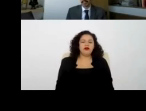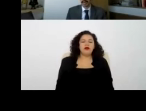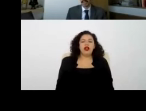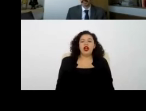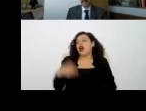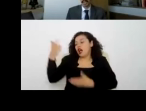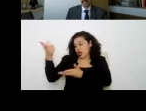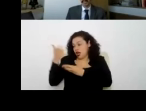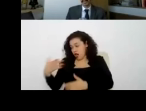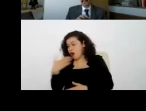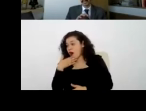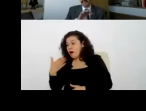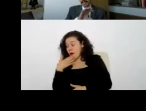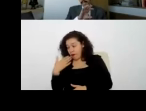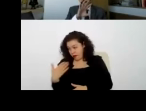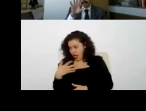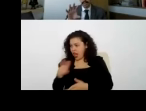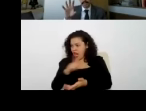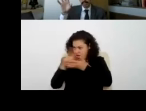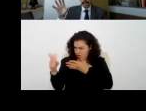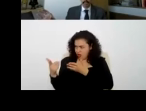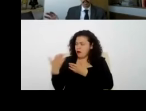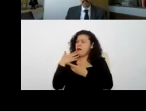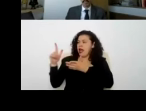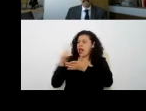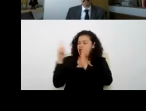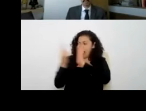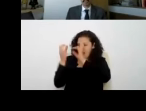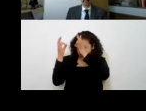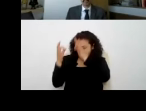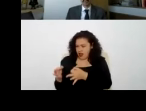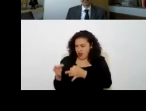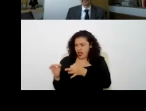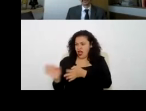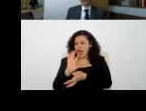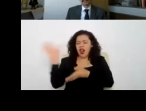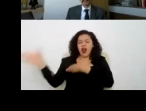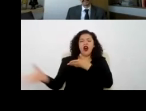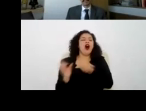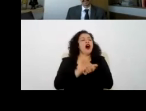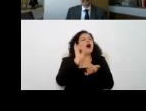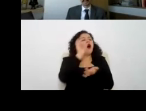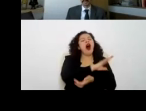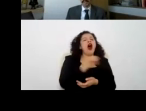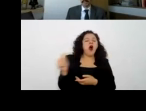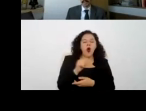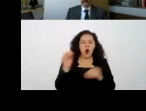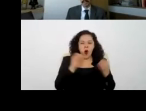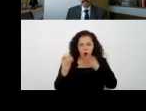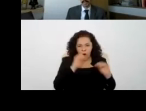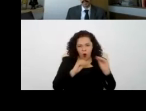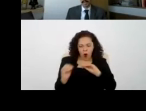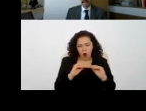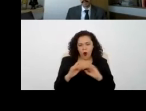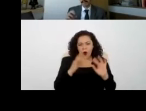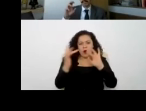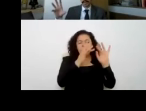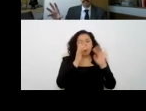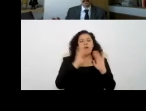y simplemente a través de varios movimientos como estas operaciones financieras que les